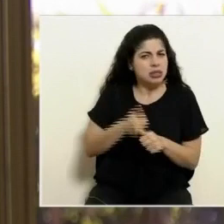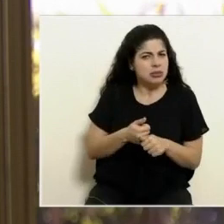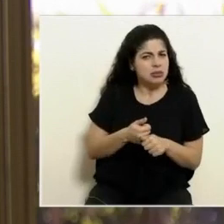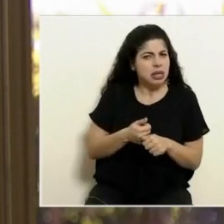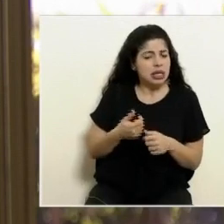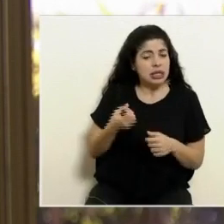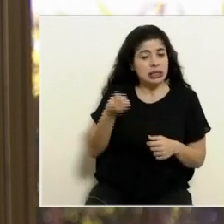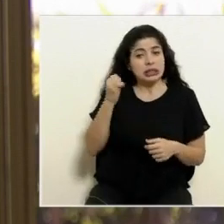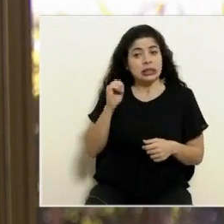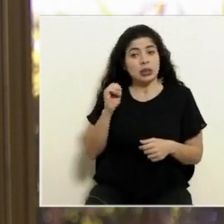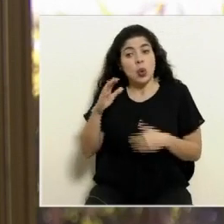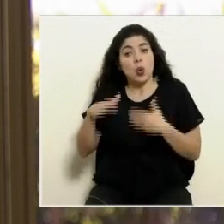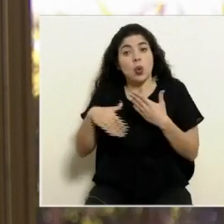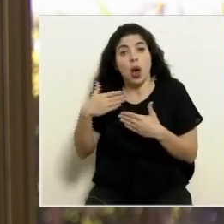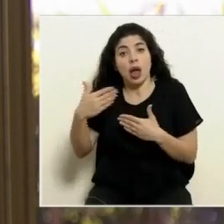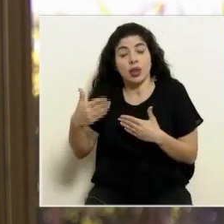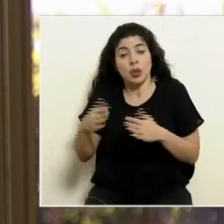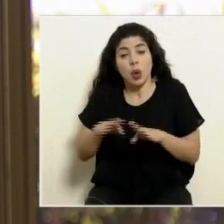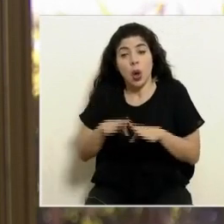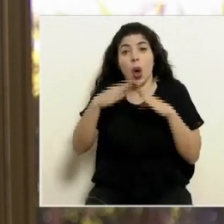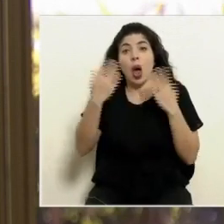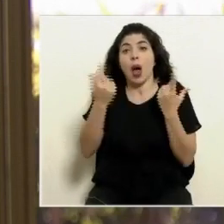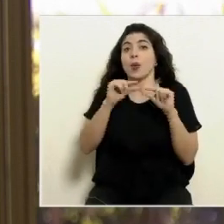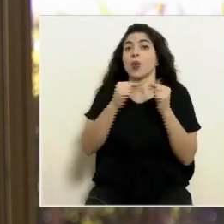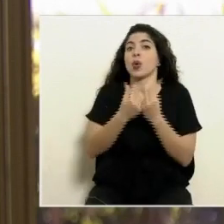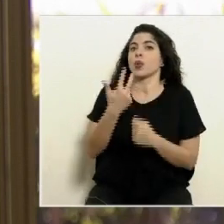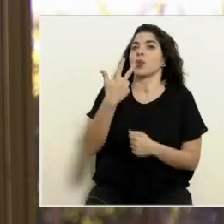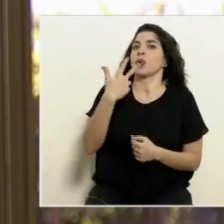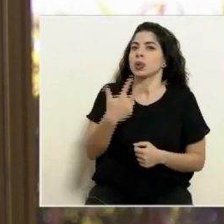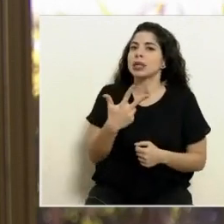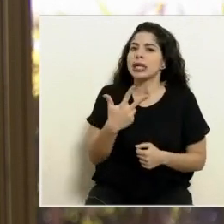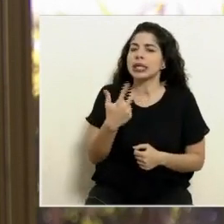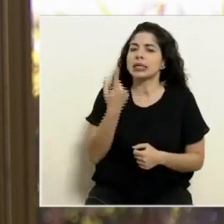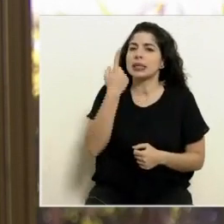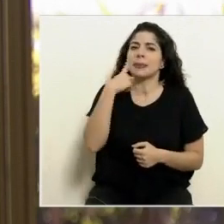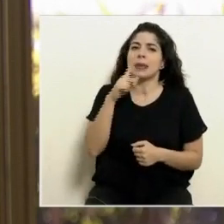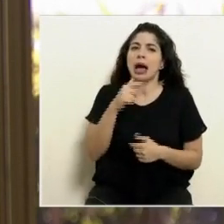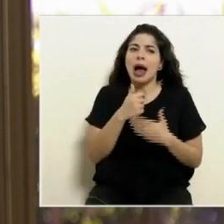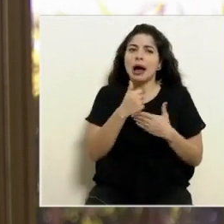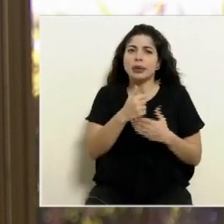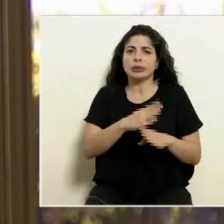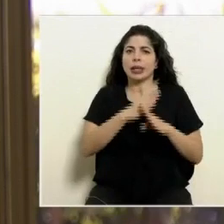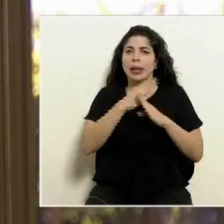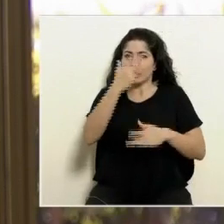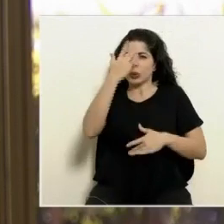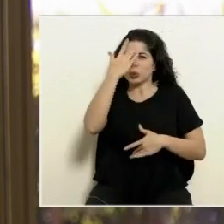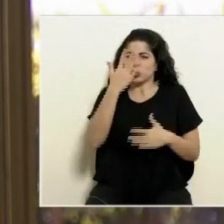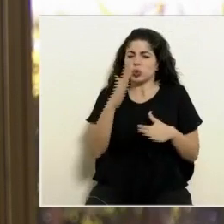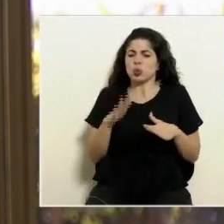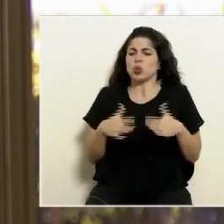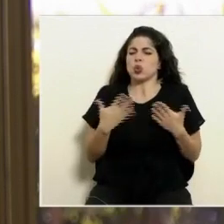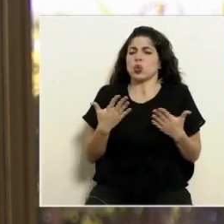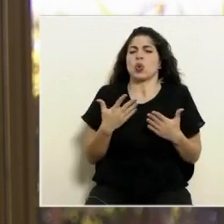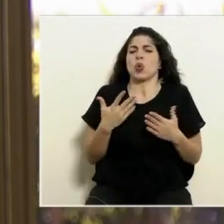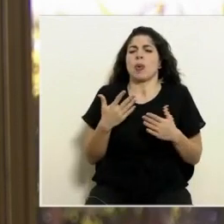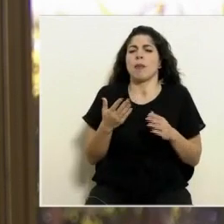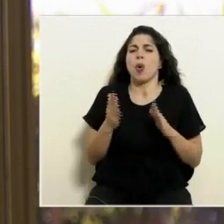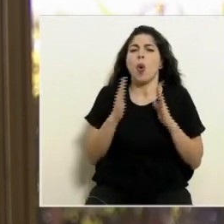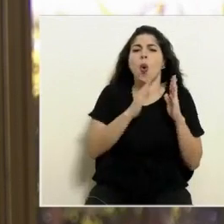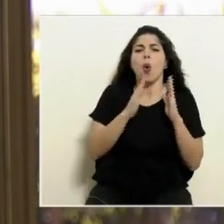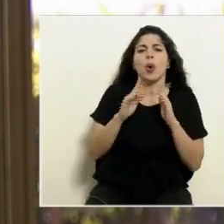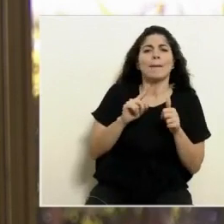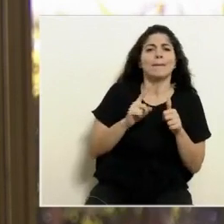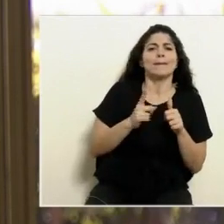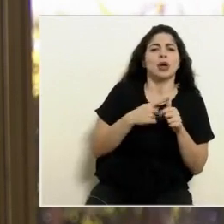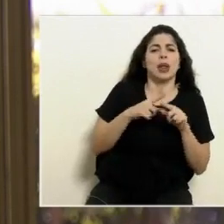verdad, cuando se haga la apertura de grupo 3 para ir inmunizando? ¿Cómo se va a hacer esa priorización de acuerdo a los